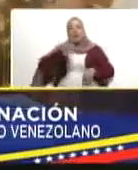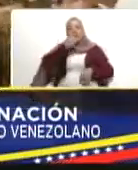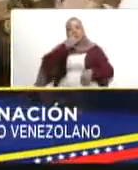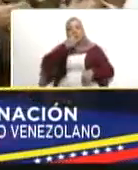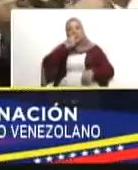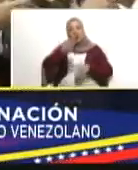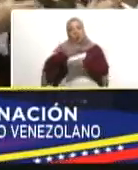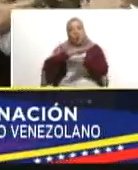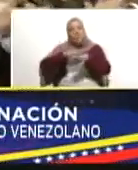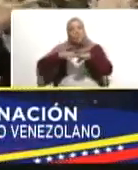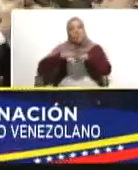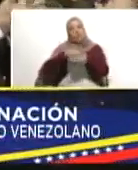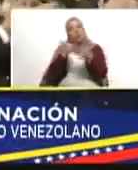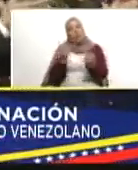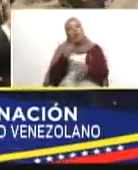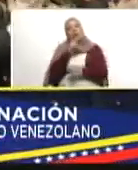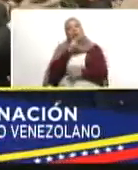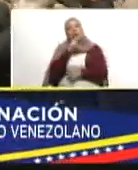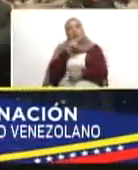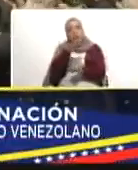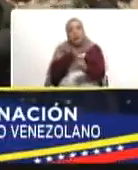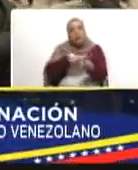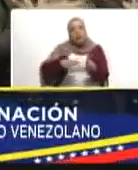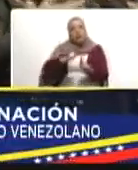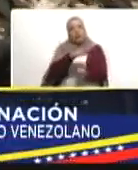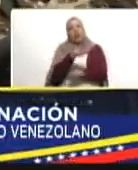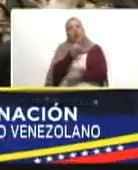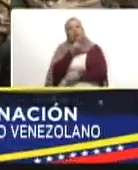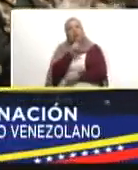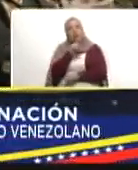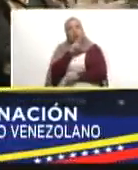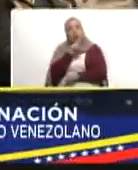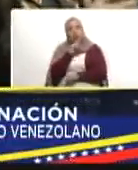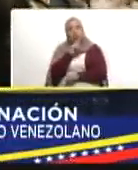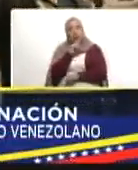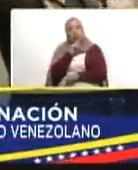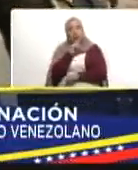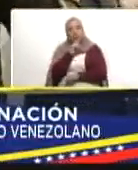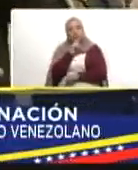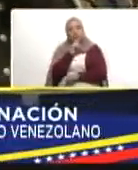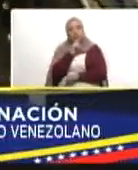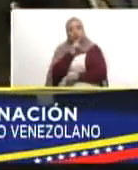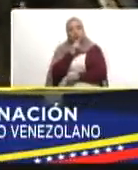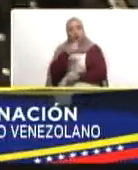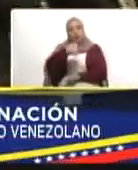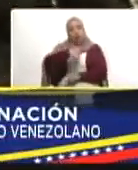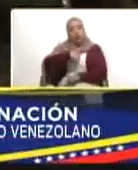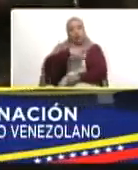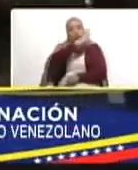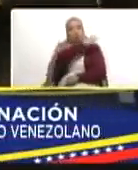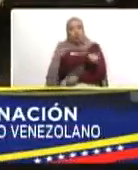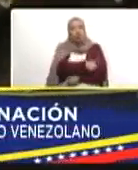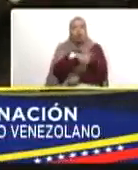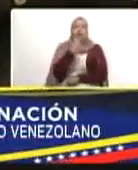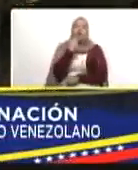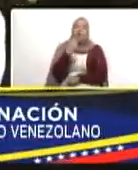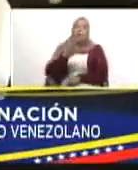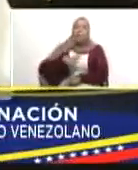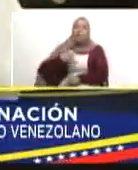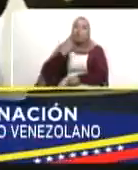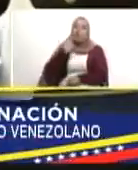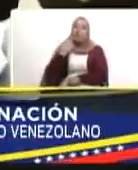lealtad en los momentos más duros y difíciles digo padrino pero Pudiera